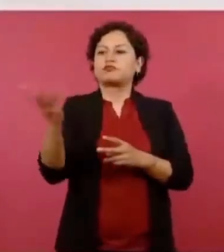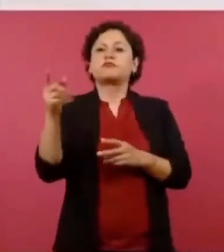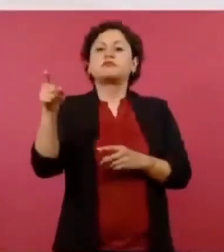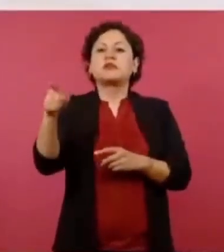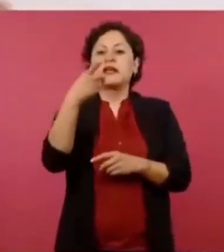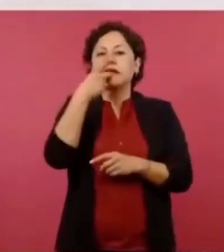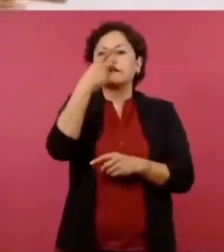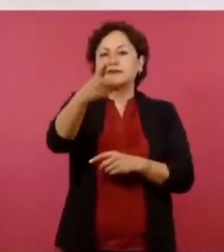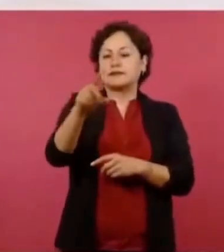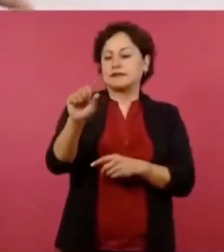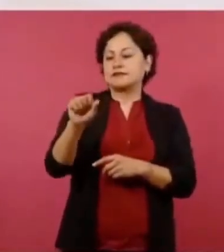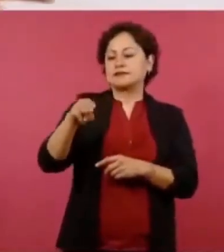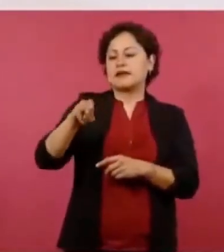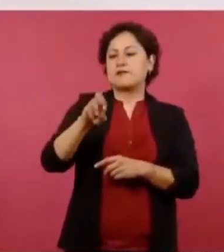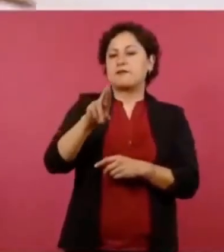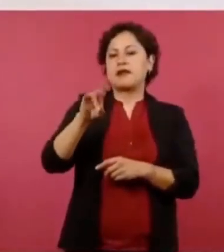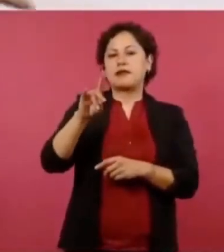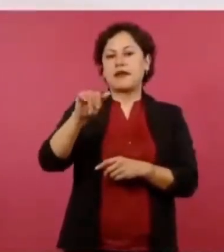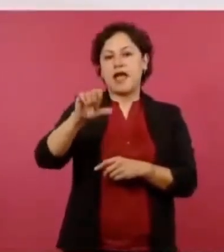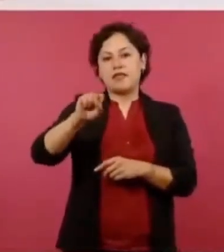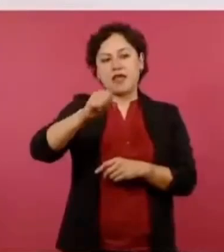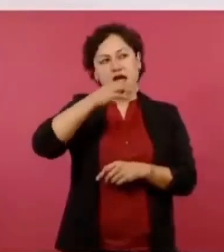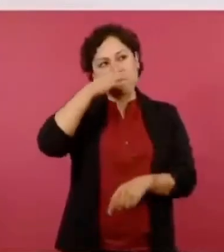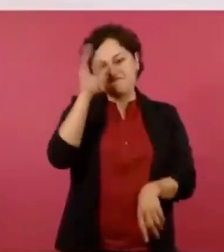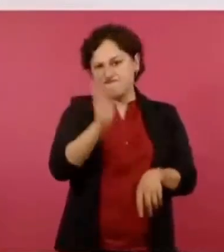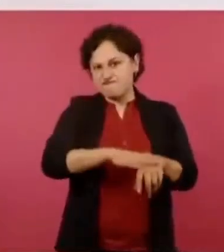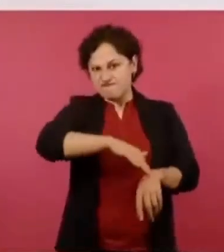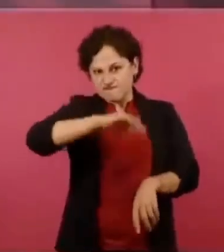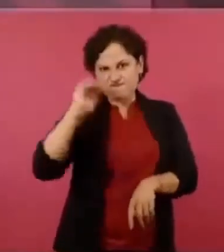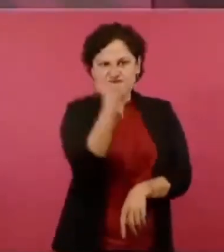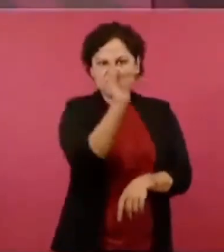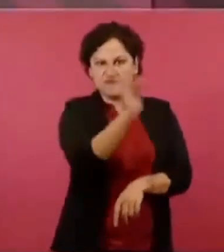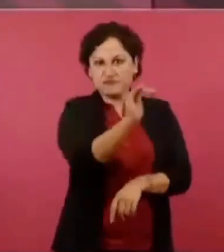Lo mismo que hace falta para